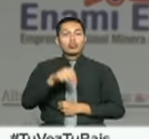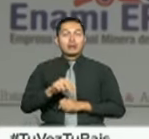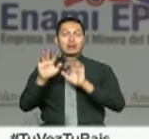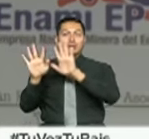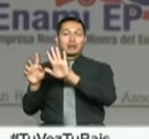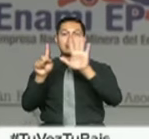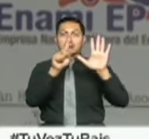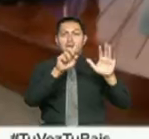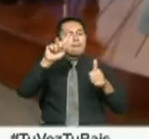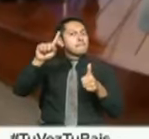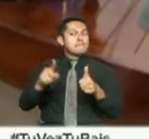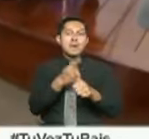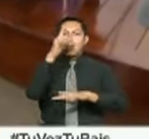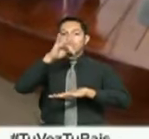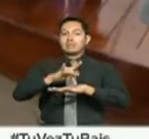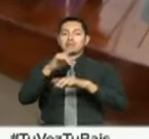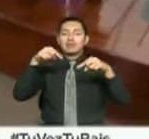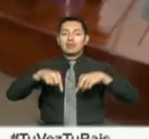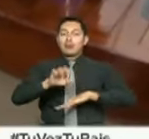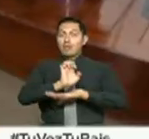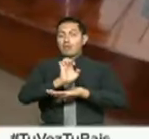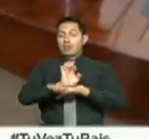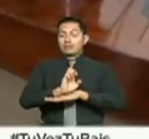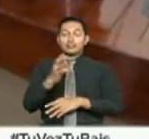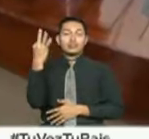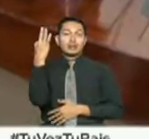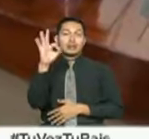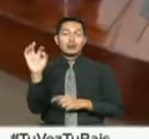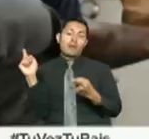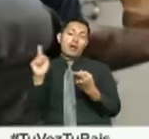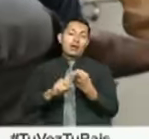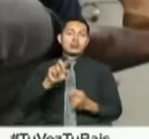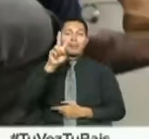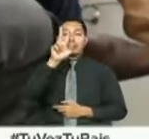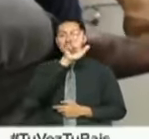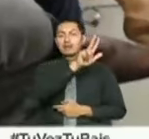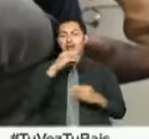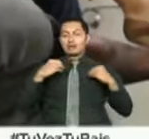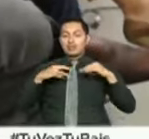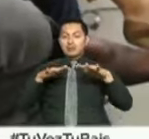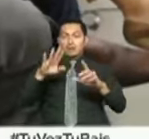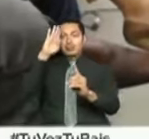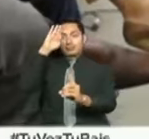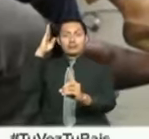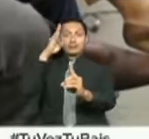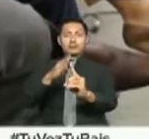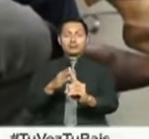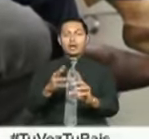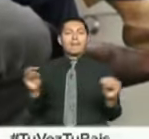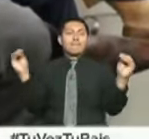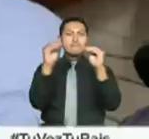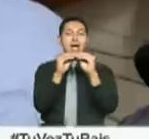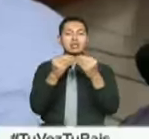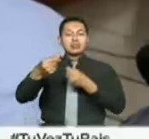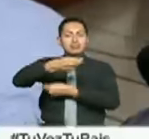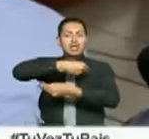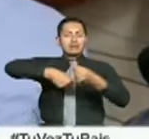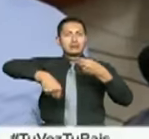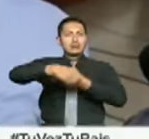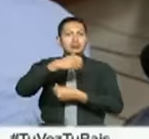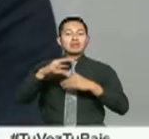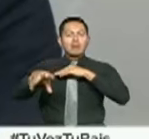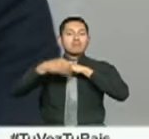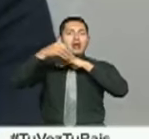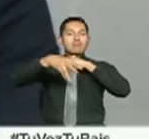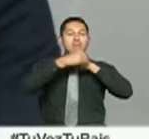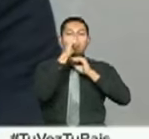país. El evento, que se realizará del 19 al 23 de septiembre, tiene como objetivo sumar inversionistas para los proyectos mineros del